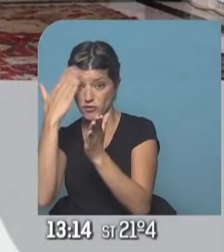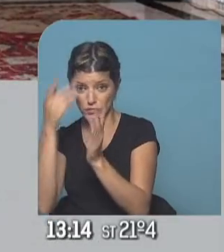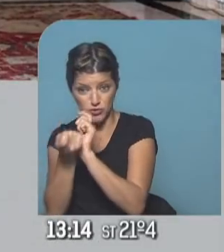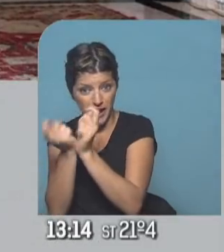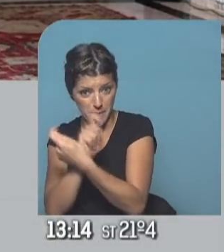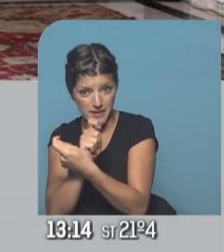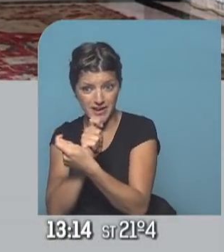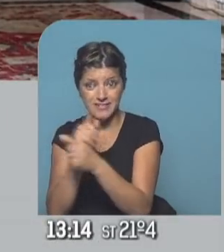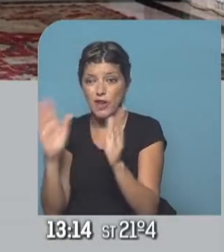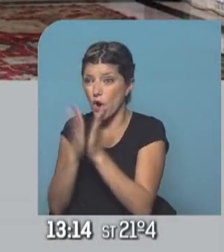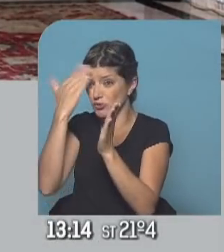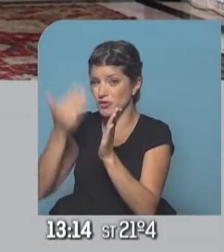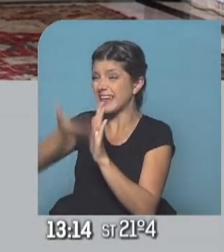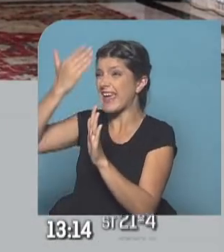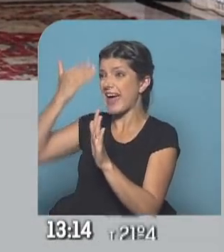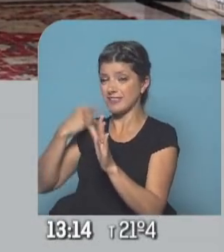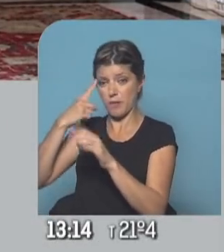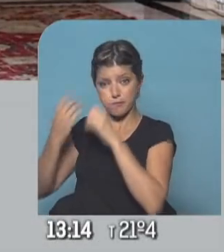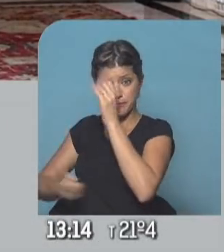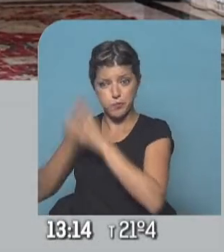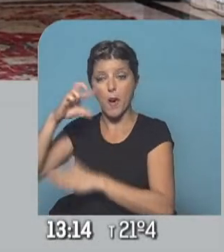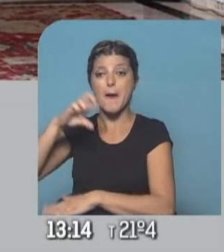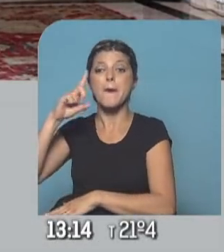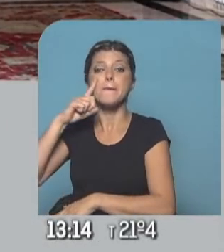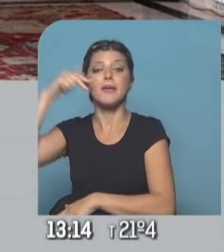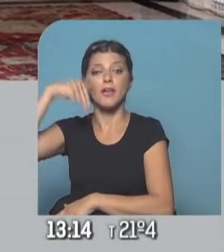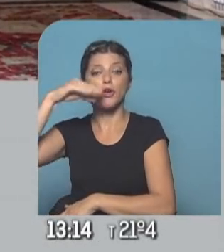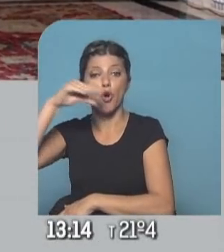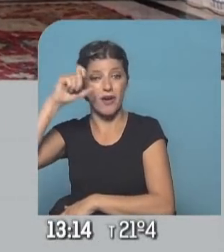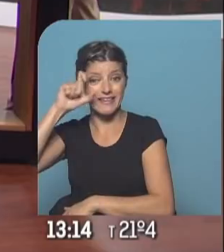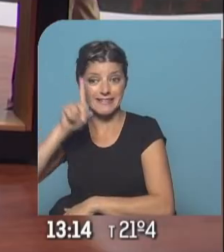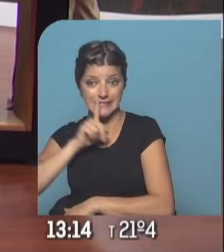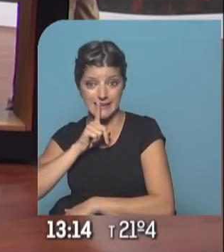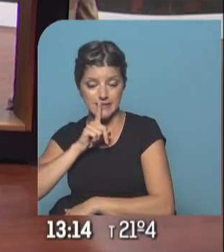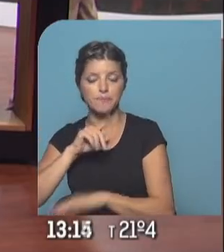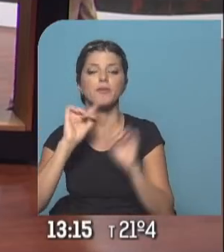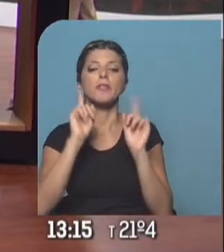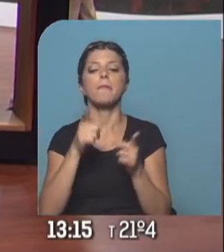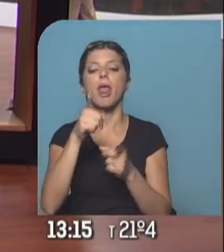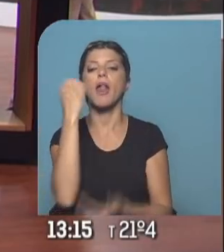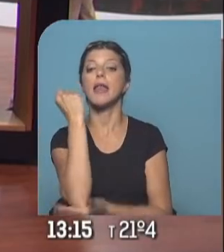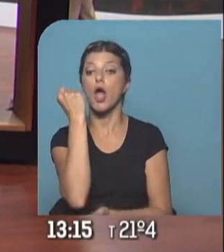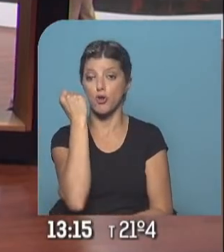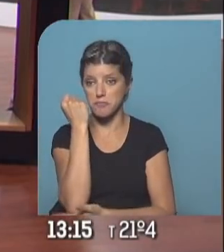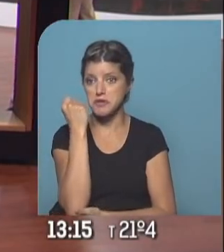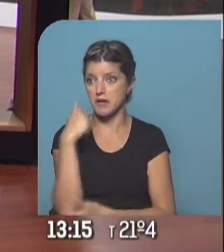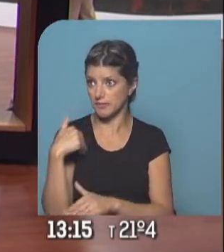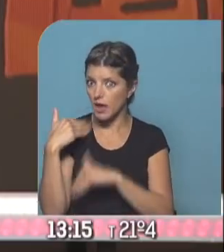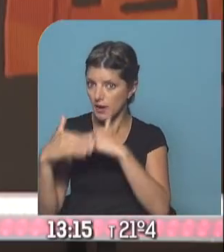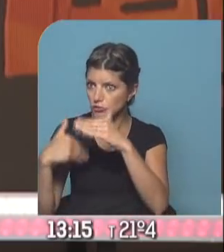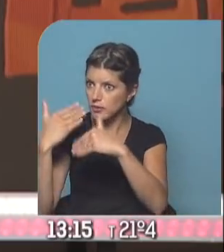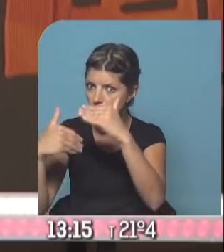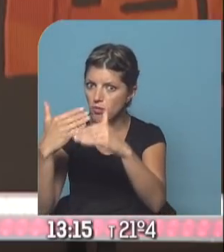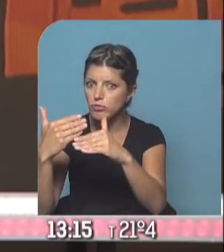dejó Pinochet. En el tema económico, los buenos resultados que tuvo Chile en economía, el crecimiento, el